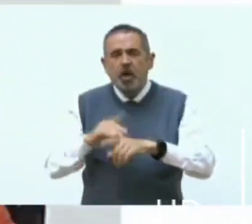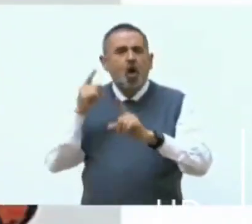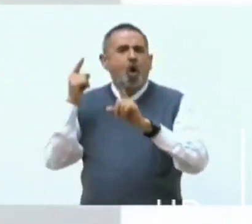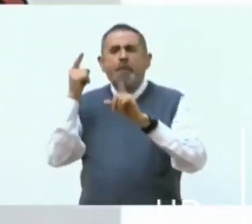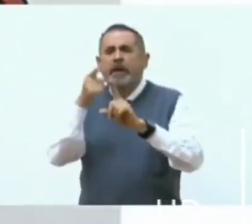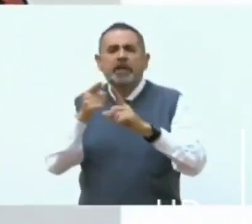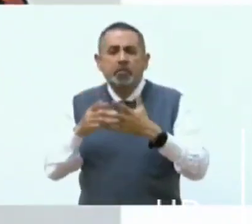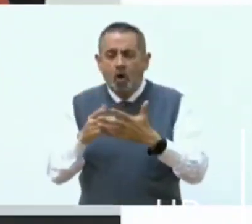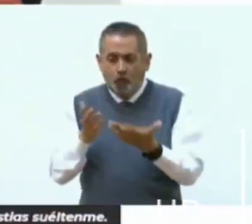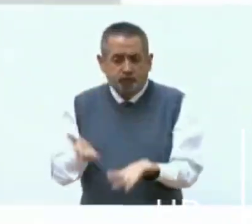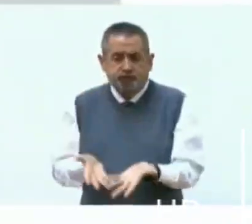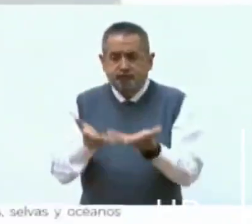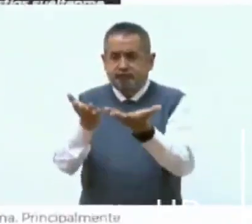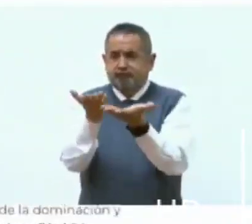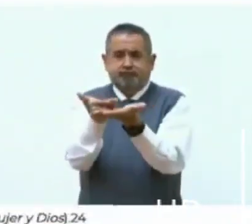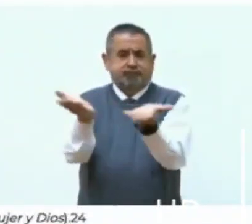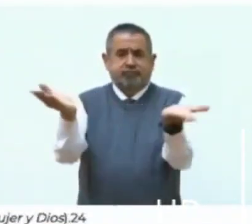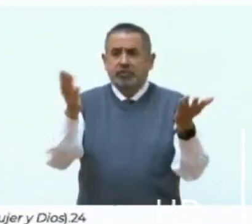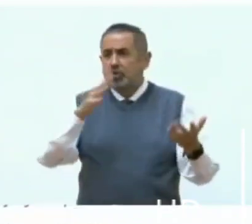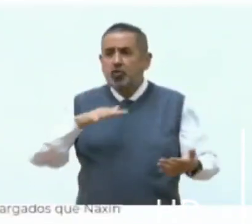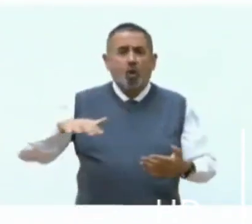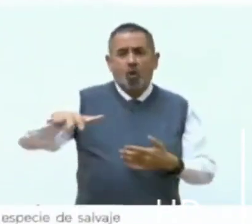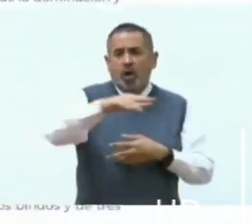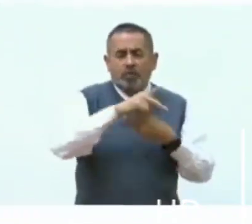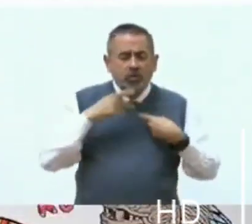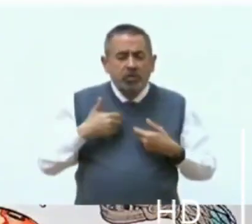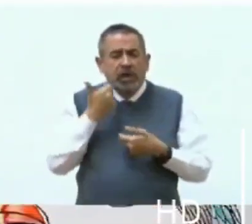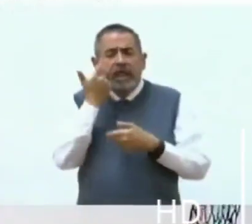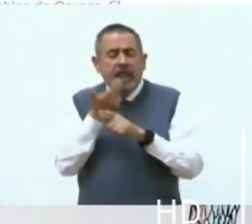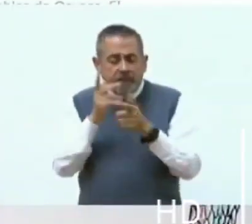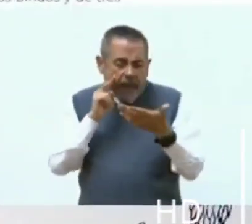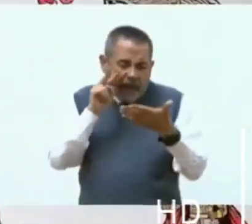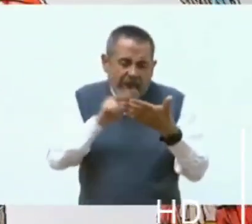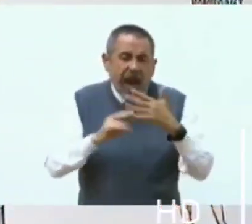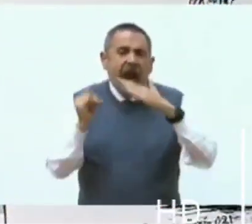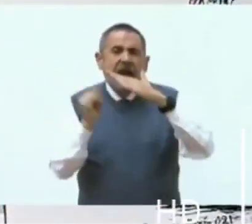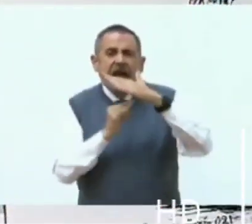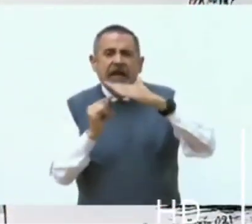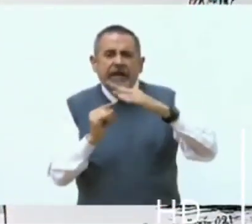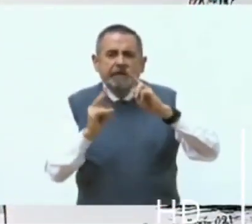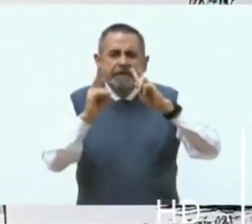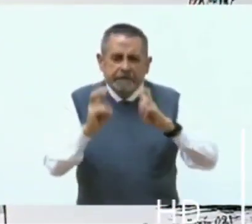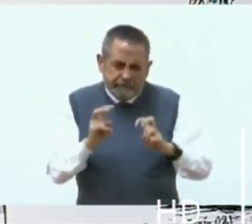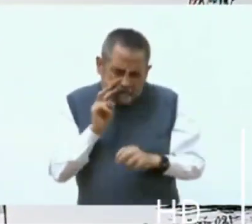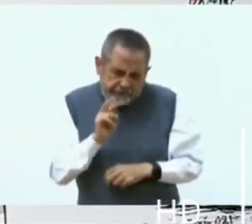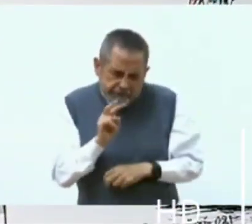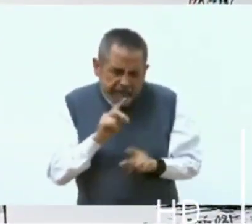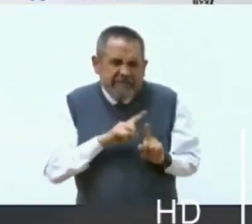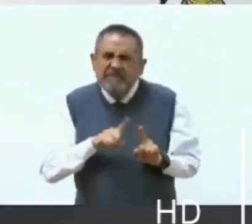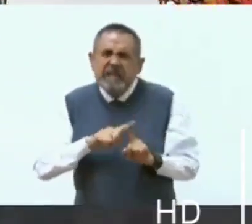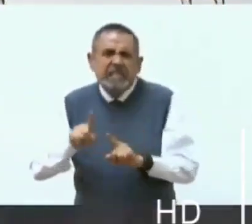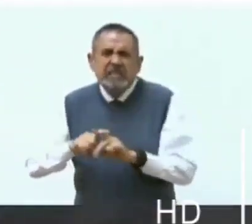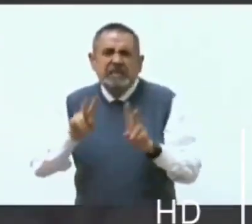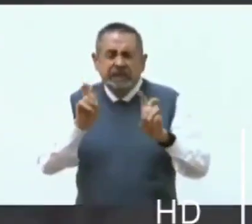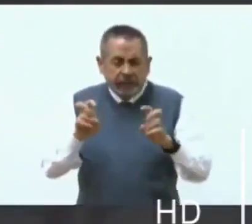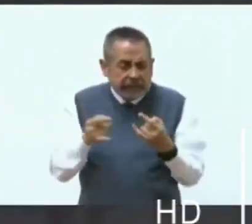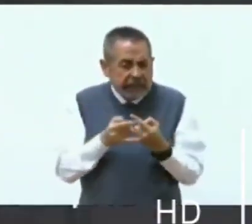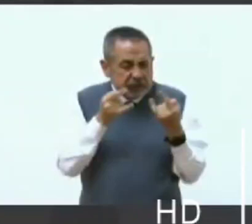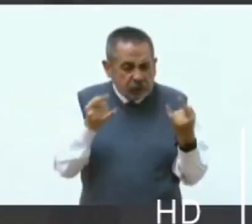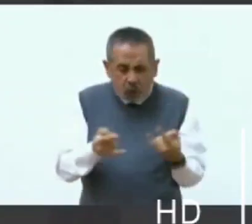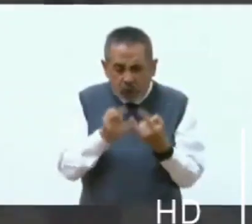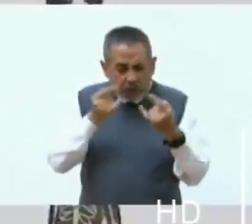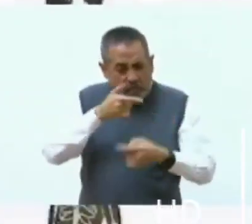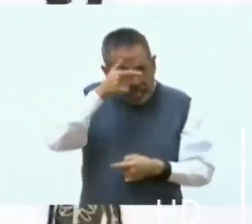con el objetivo de poner a disposición del público en general archivos digitales de diversa naturaleza relacionados con la historia y